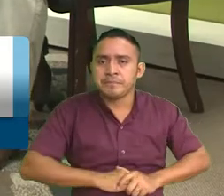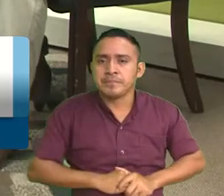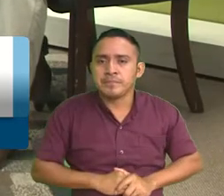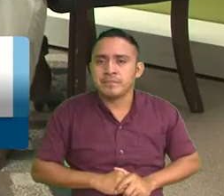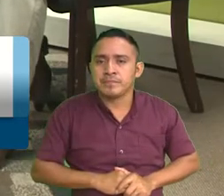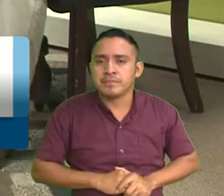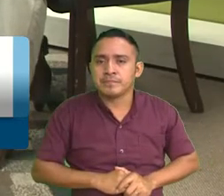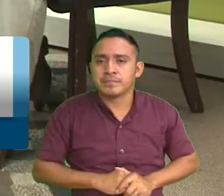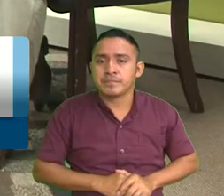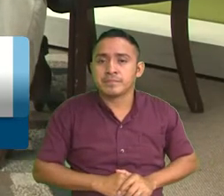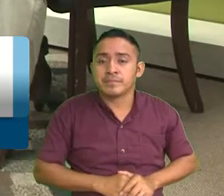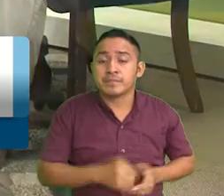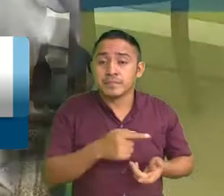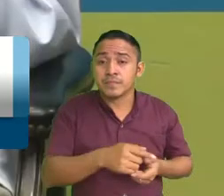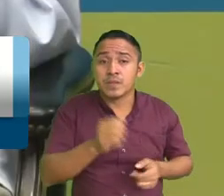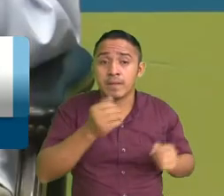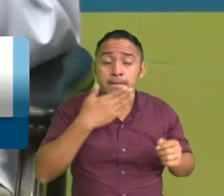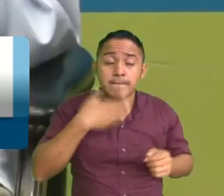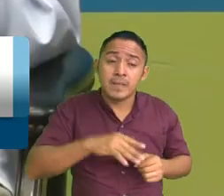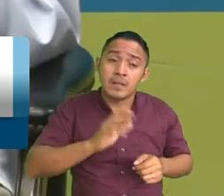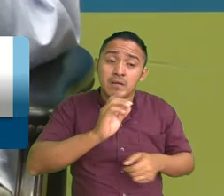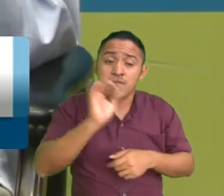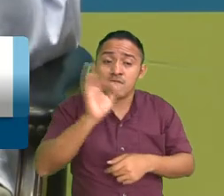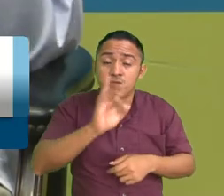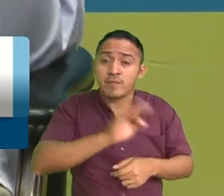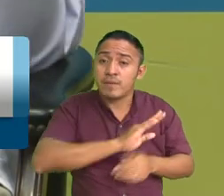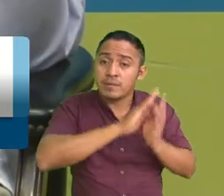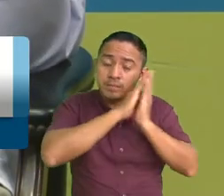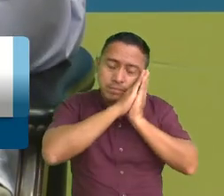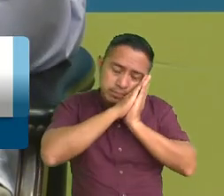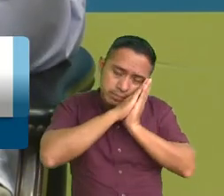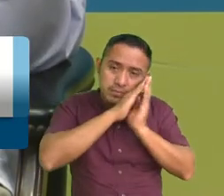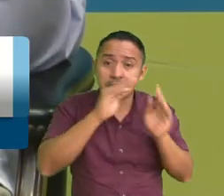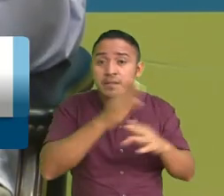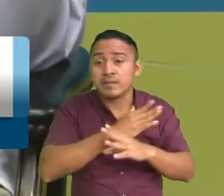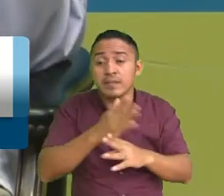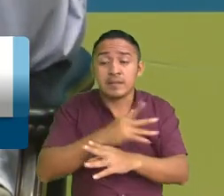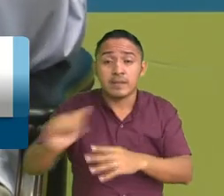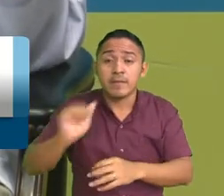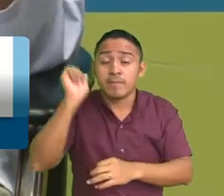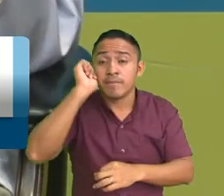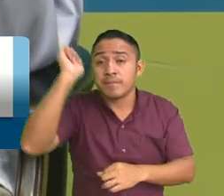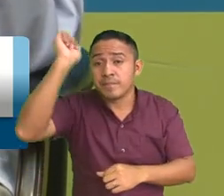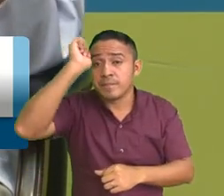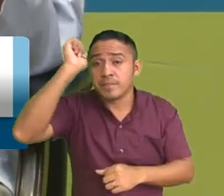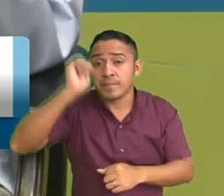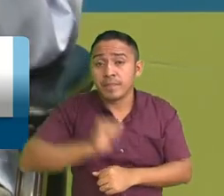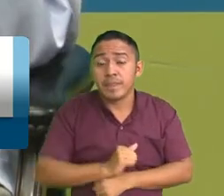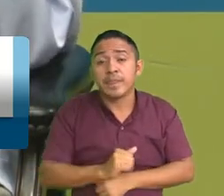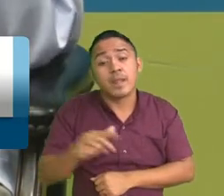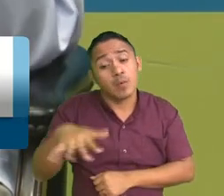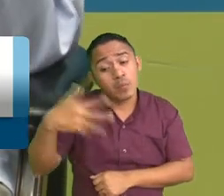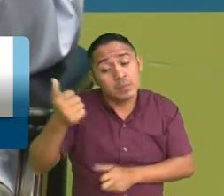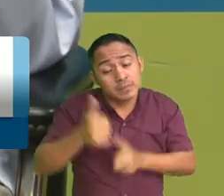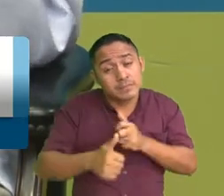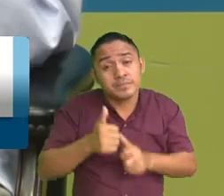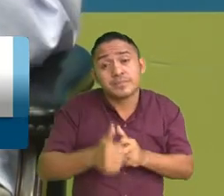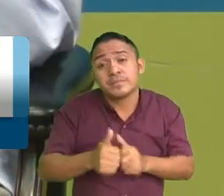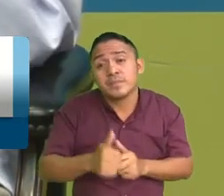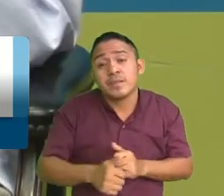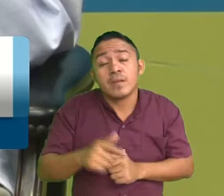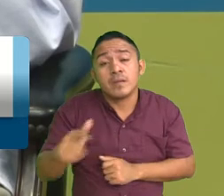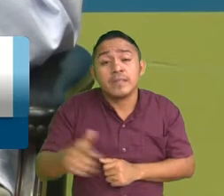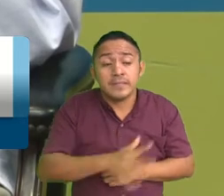porque es por malos hábitos de sueño. No es lo mismo que en el adulto, que es los problemas, las situaciones. La mayor parte de